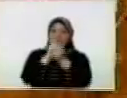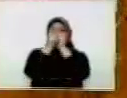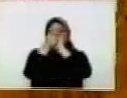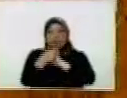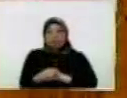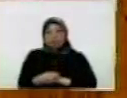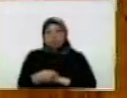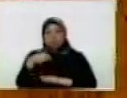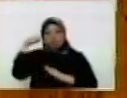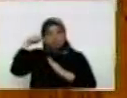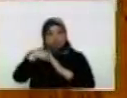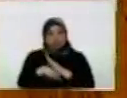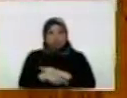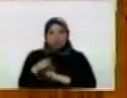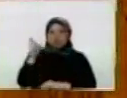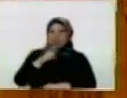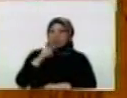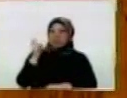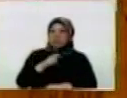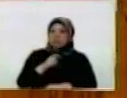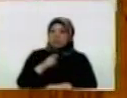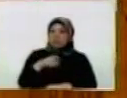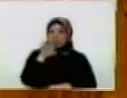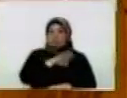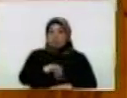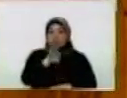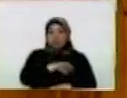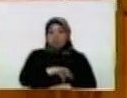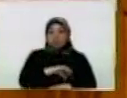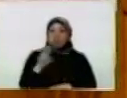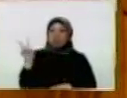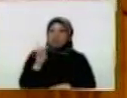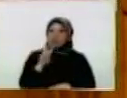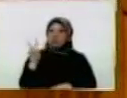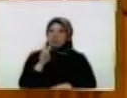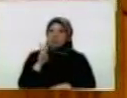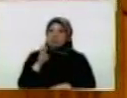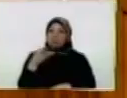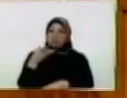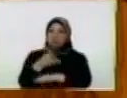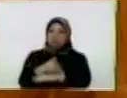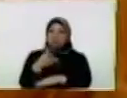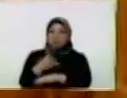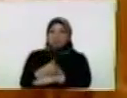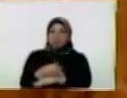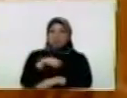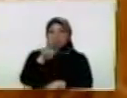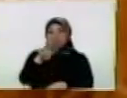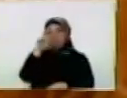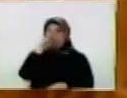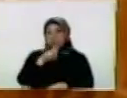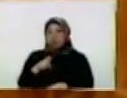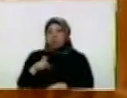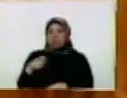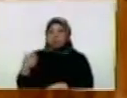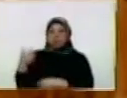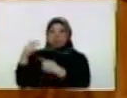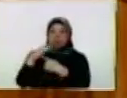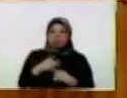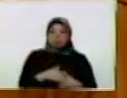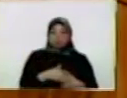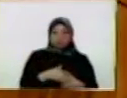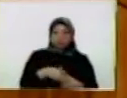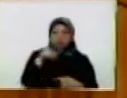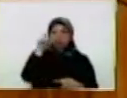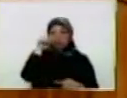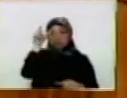estructurales y profundos que necesitaba esta sociedad venezolana, aletargada bajo 40 años de yugo del Pacto de Punto